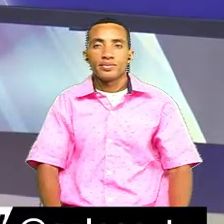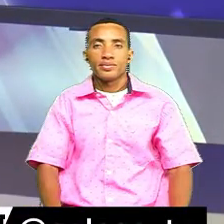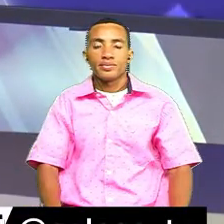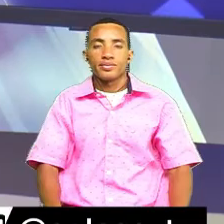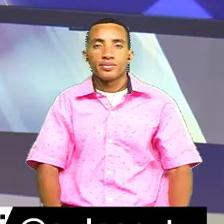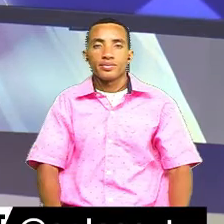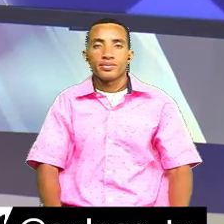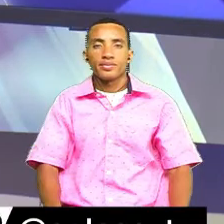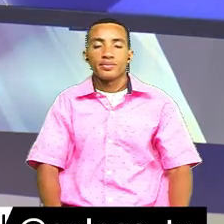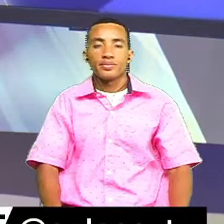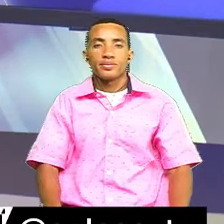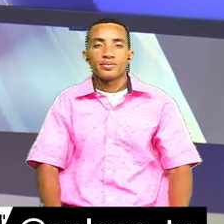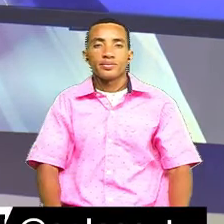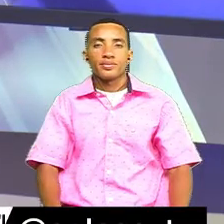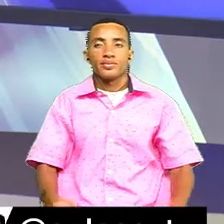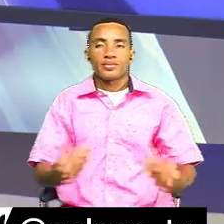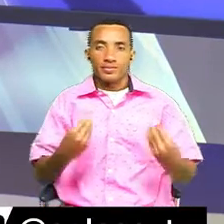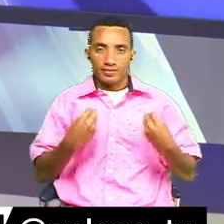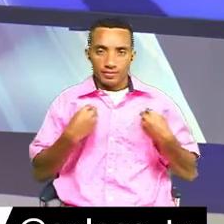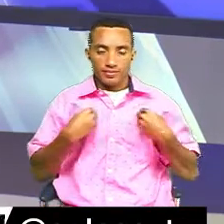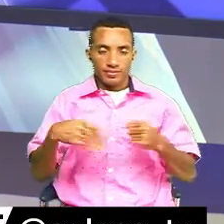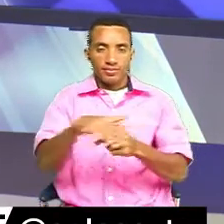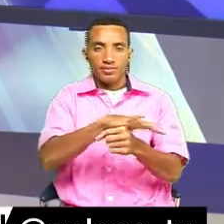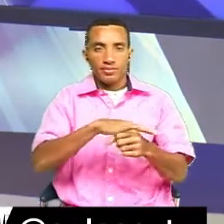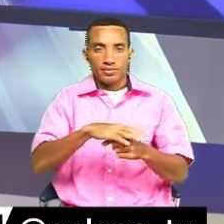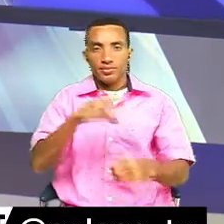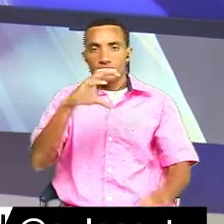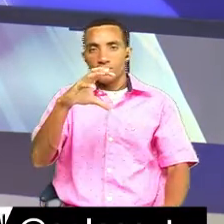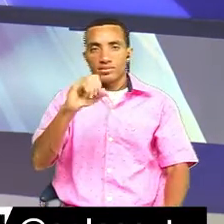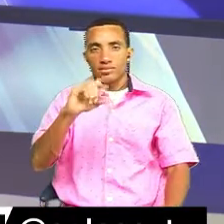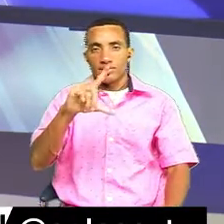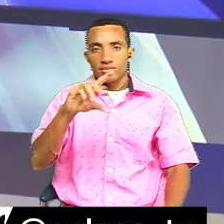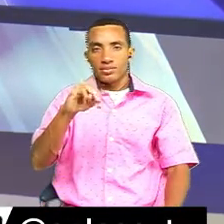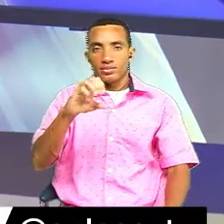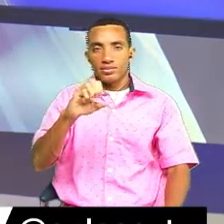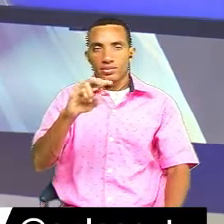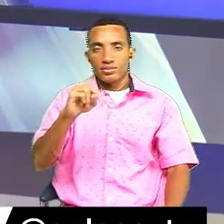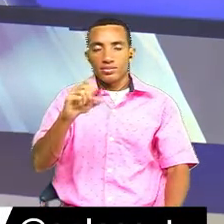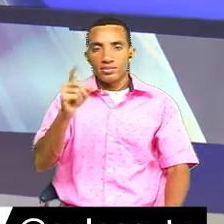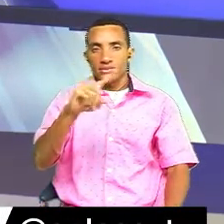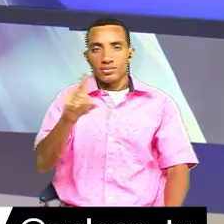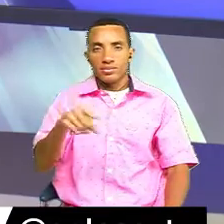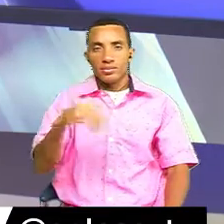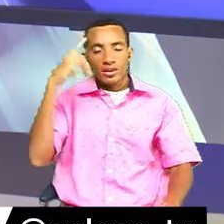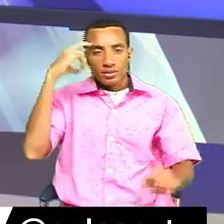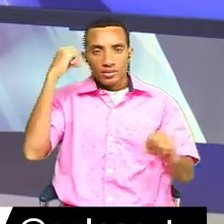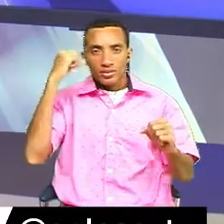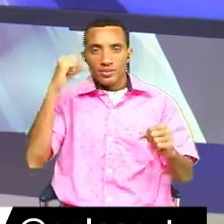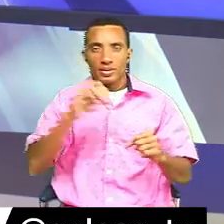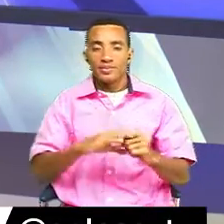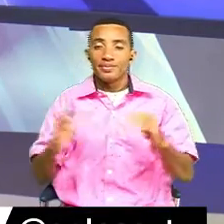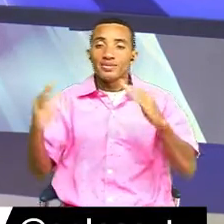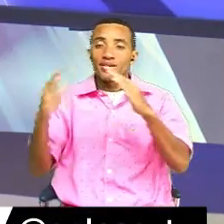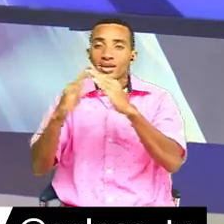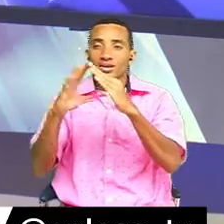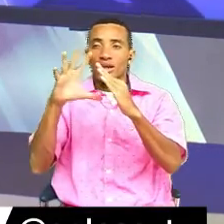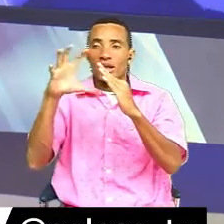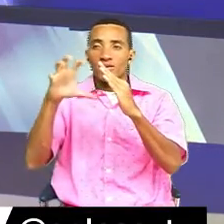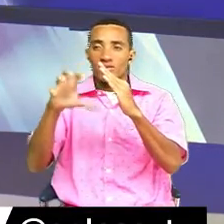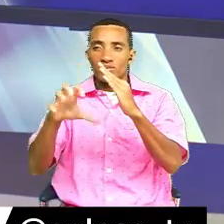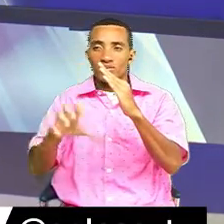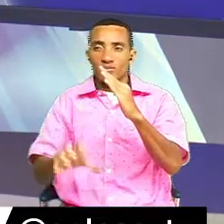y habitantes del barrio Las Colmenas en la Comuna 4 de Barranca Bermeja se encuentran preocupados por el abandono de una vivienda del sector. La